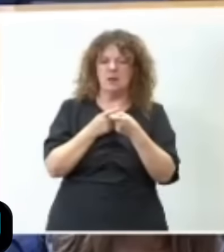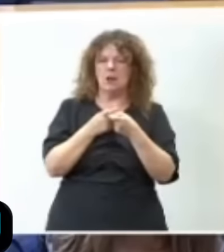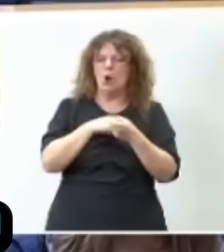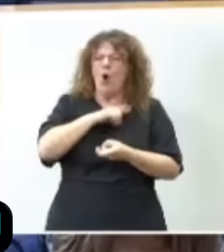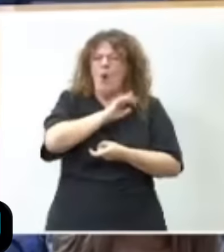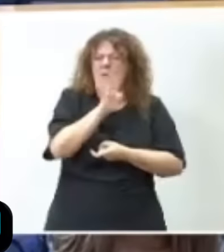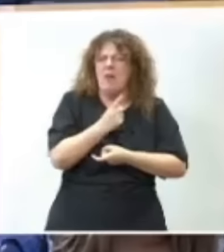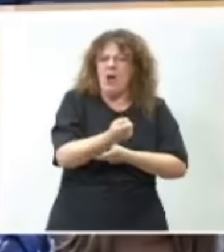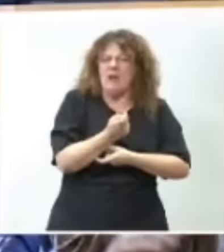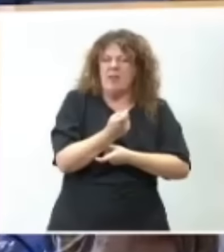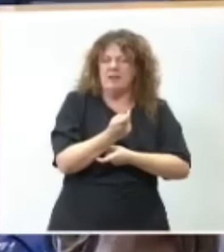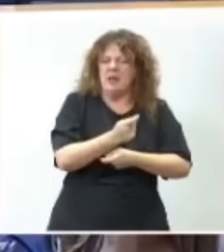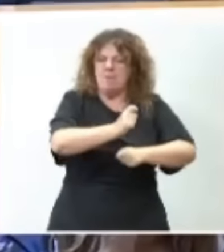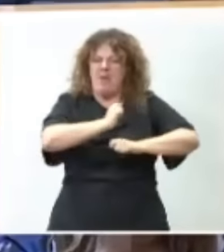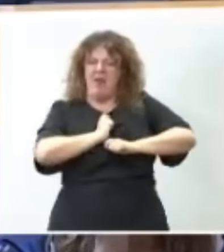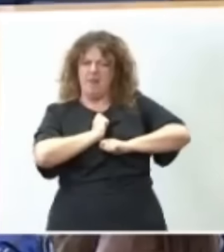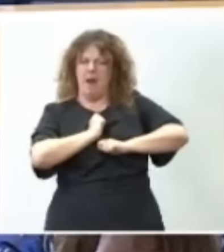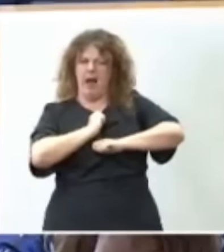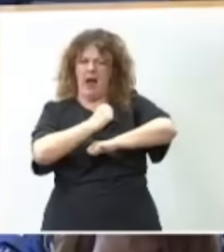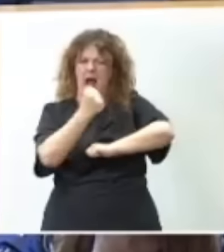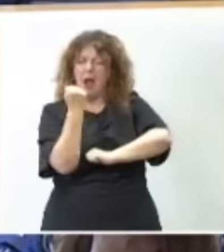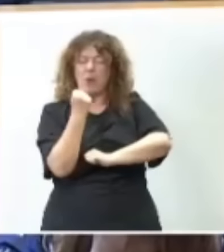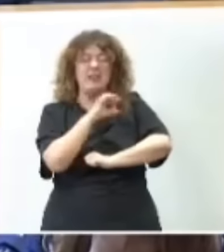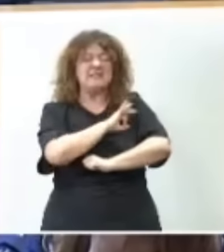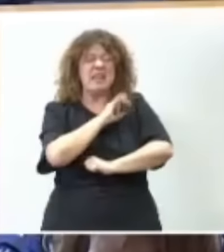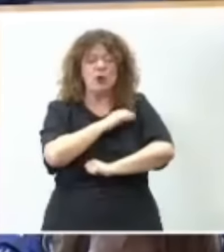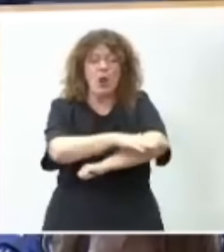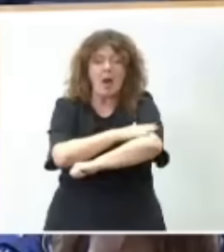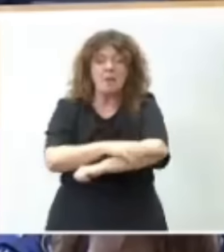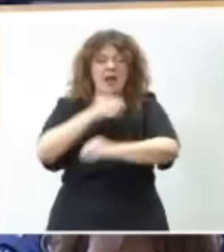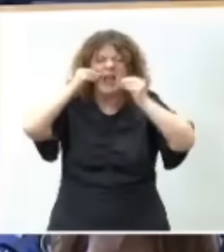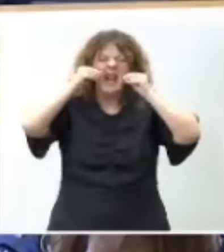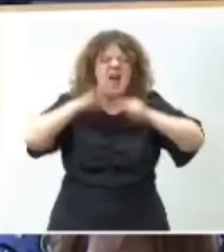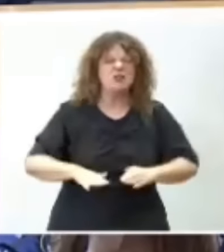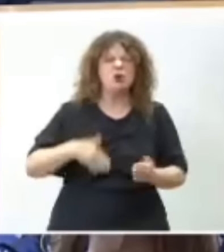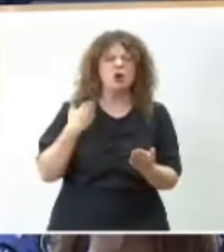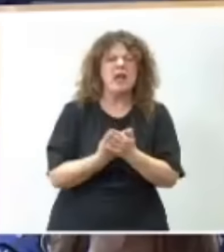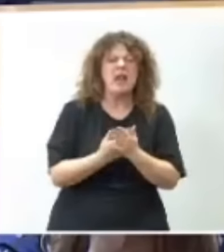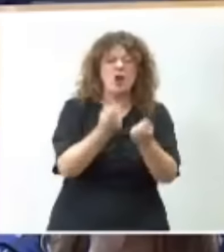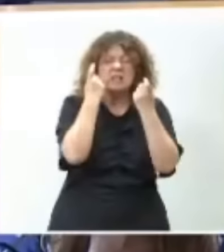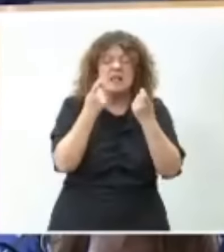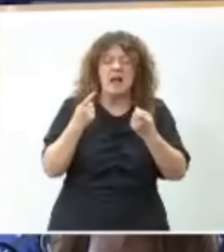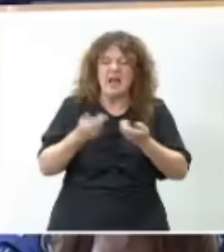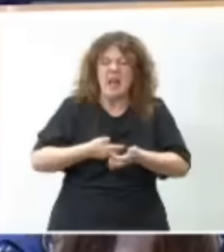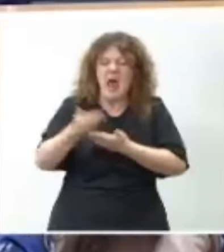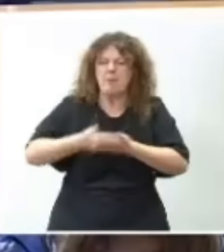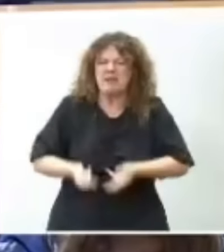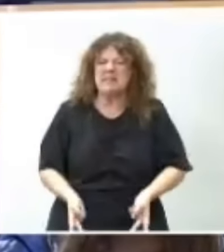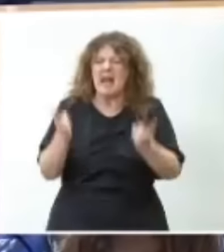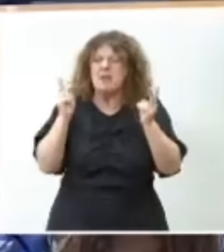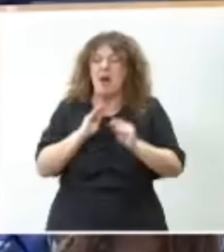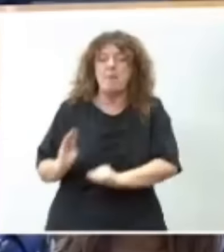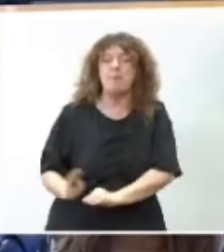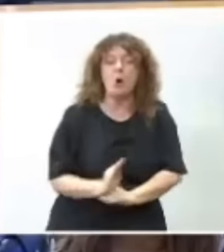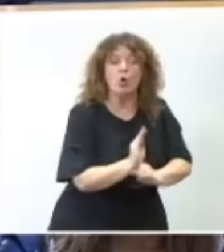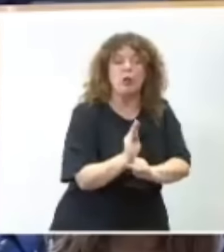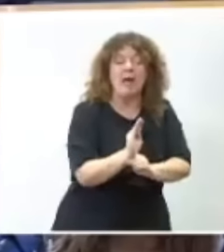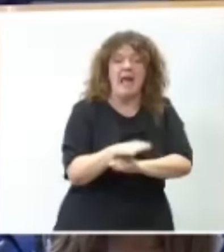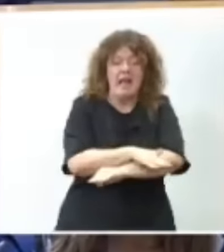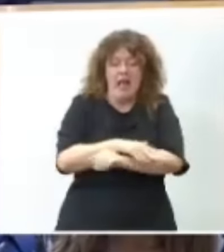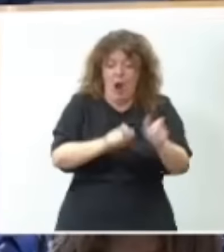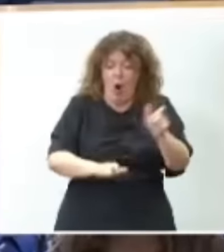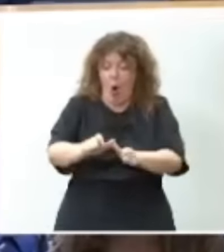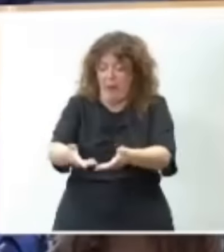necesario contrapeso al poder. Señora ministra, la historia nos enseña que la prensa libre está para proteger a los gobernados, no